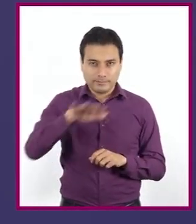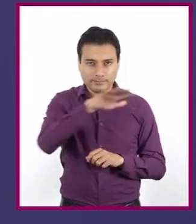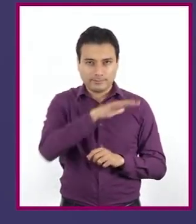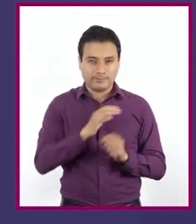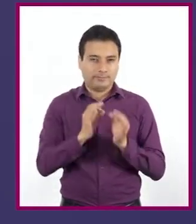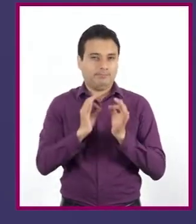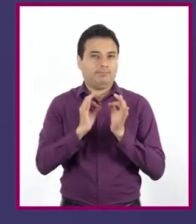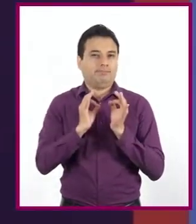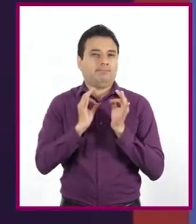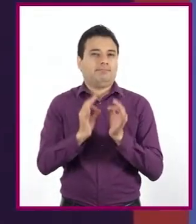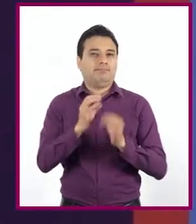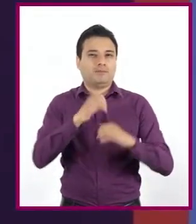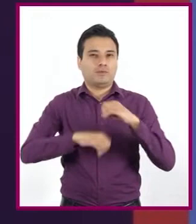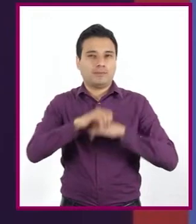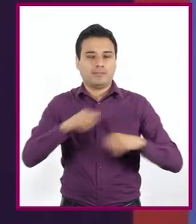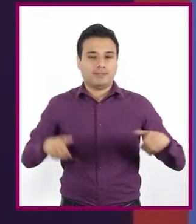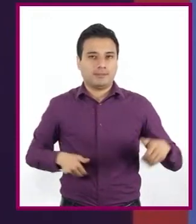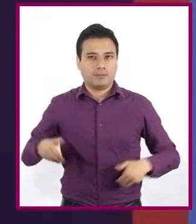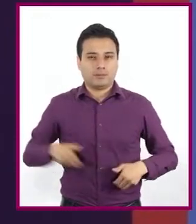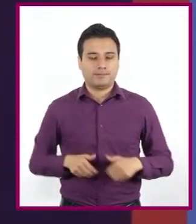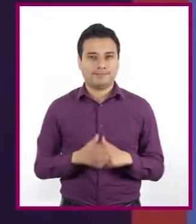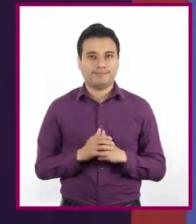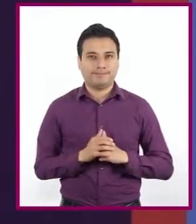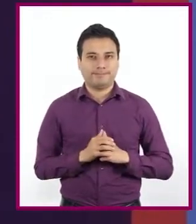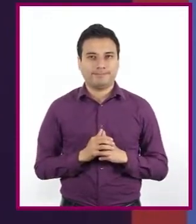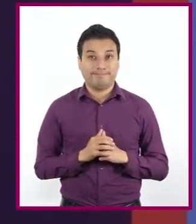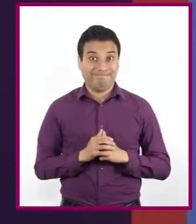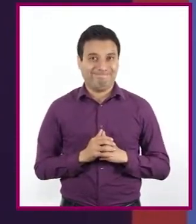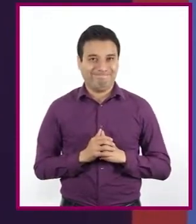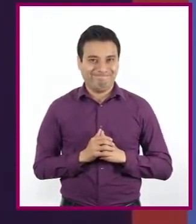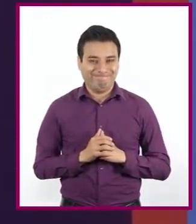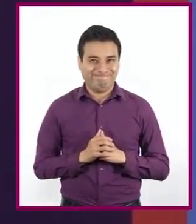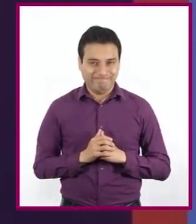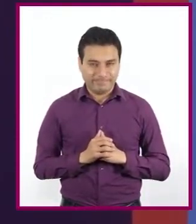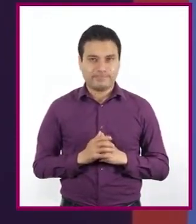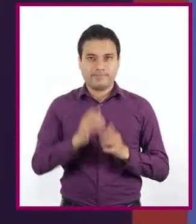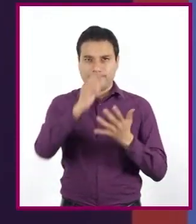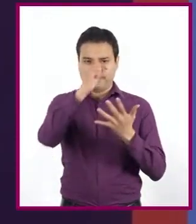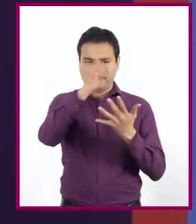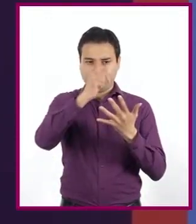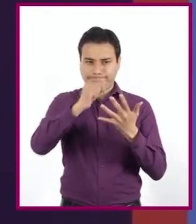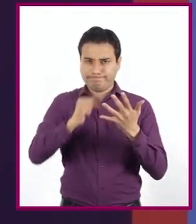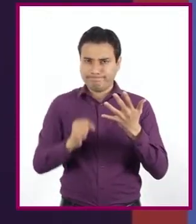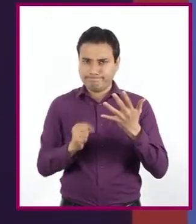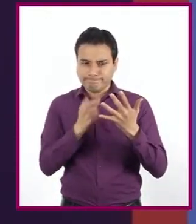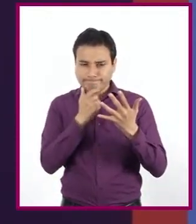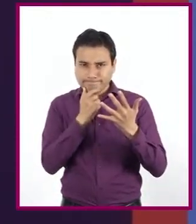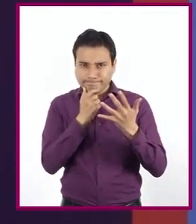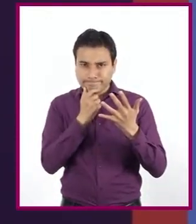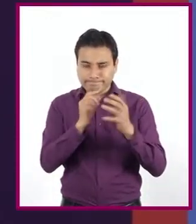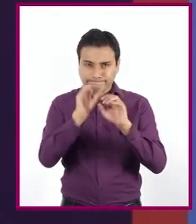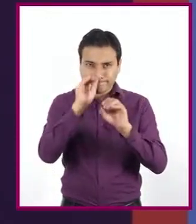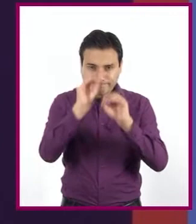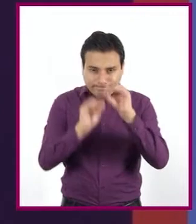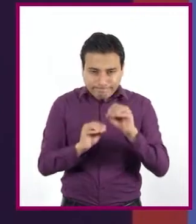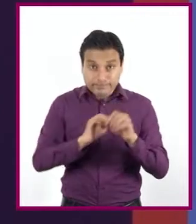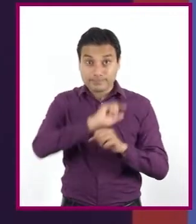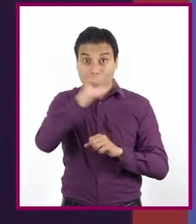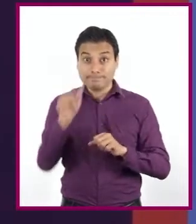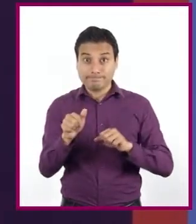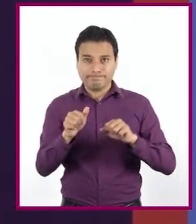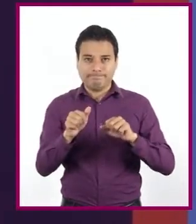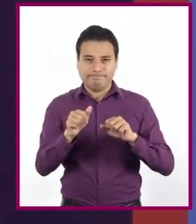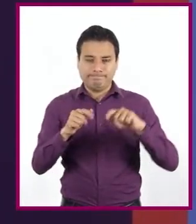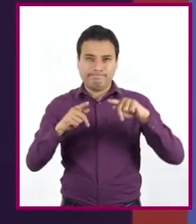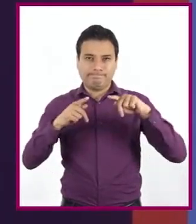nuestra obra. Es decir, identificaremos los elementos que puedan ser convincentes y que estén a nuestro